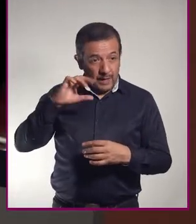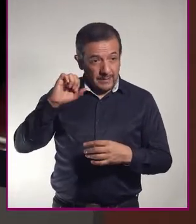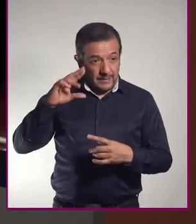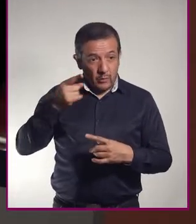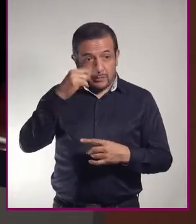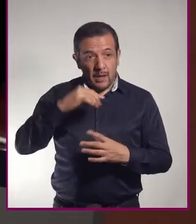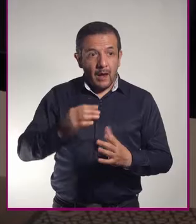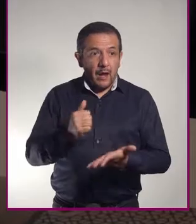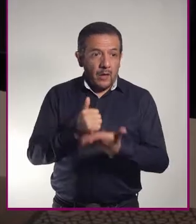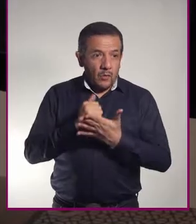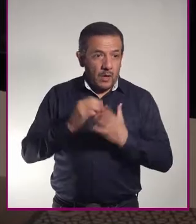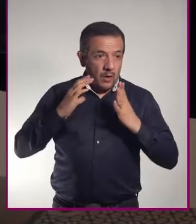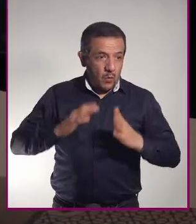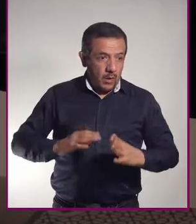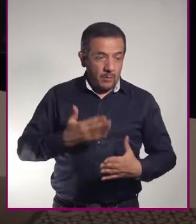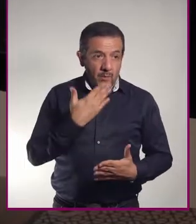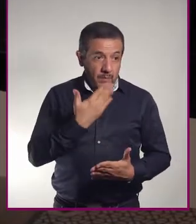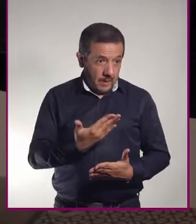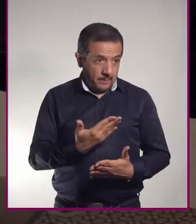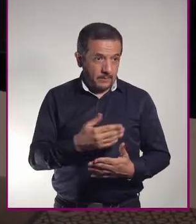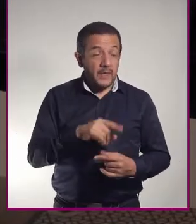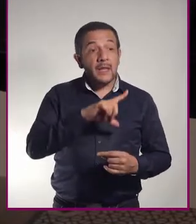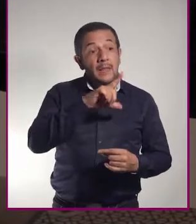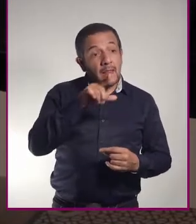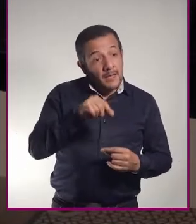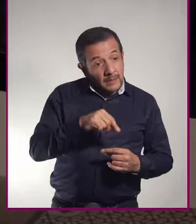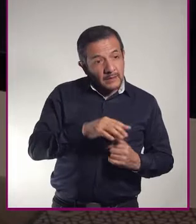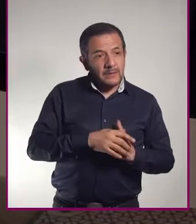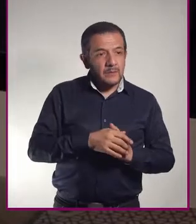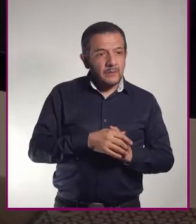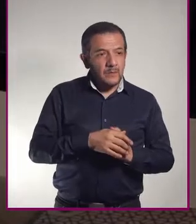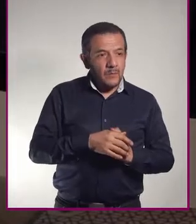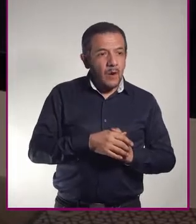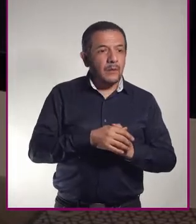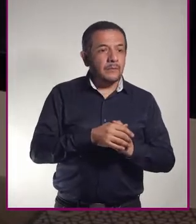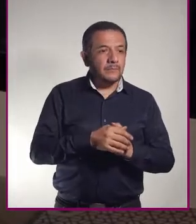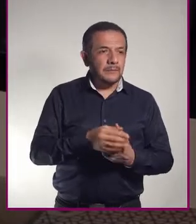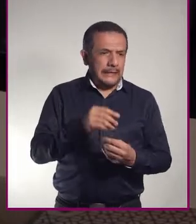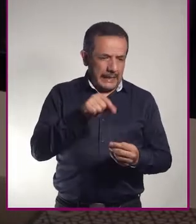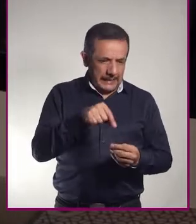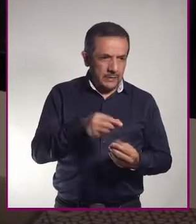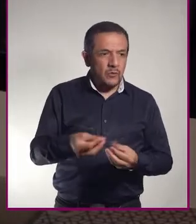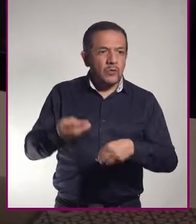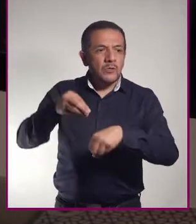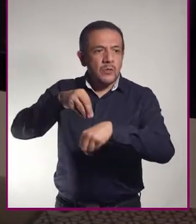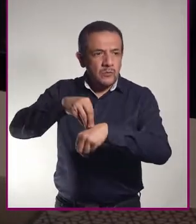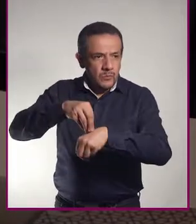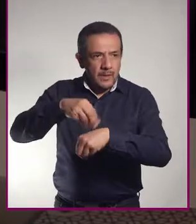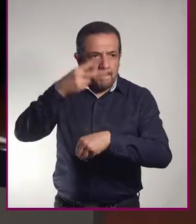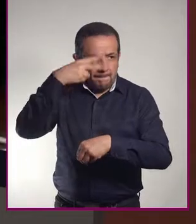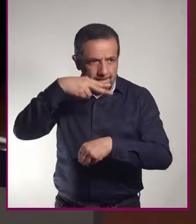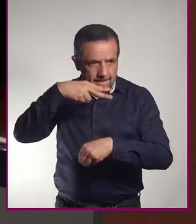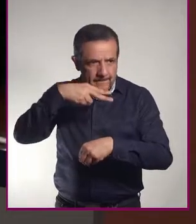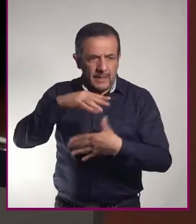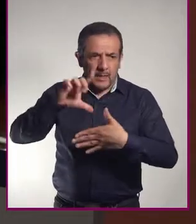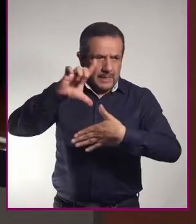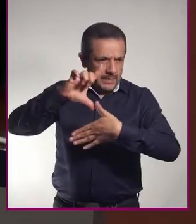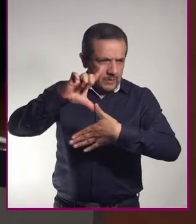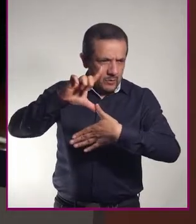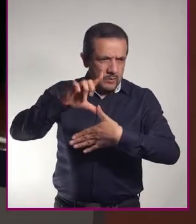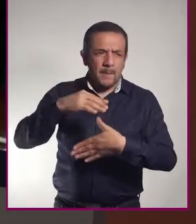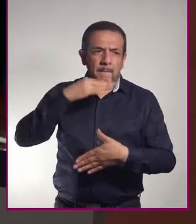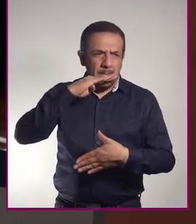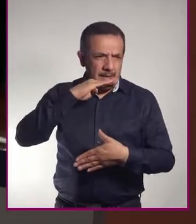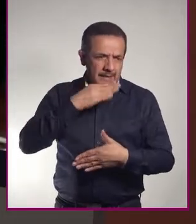para la vida. Y de ahí se da origen a muchos de los platillos tradicionales mexicanos y de toda